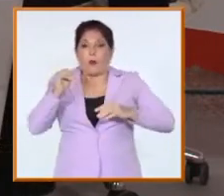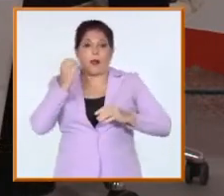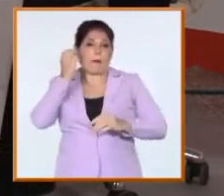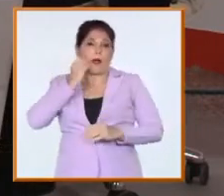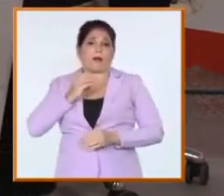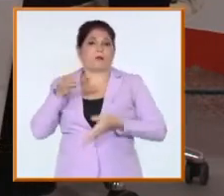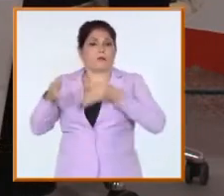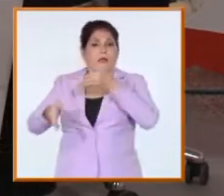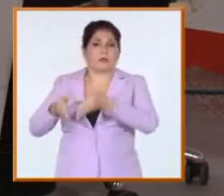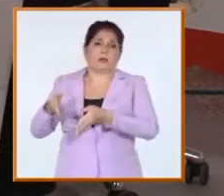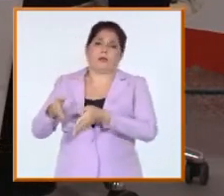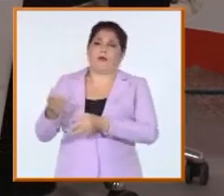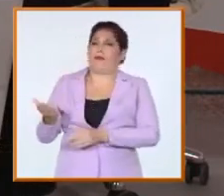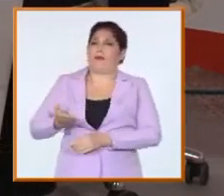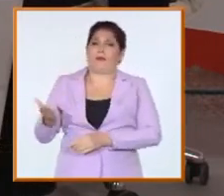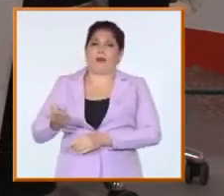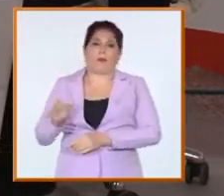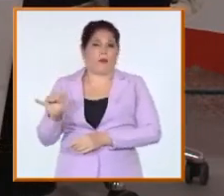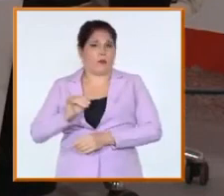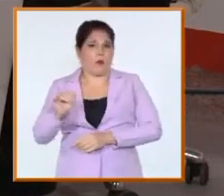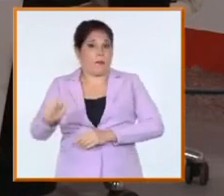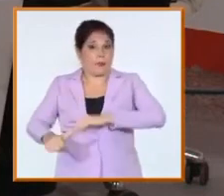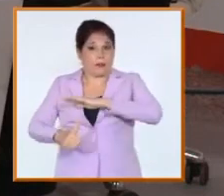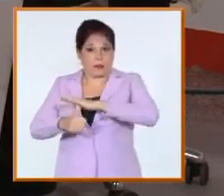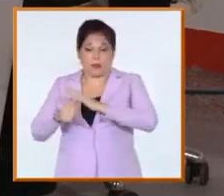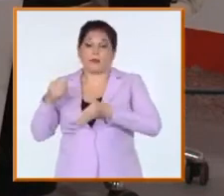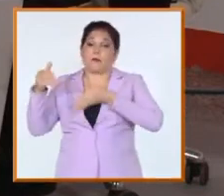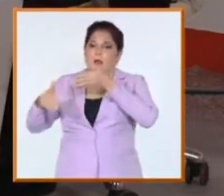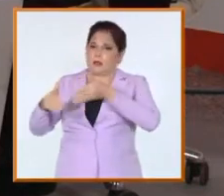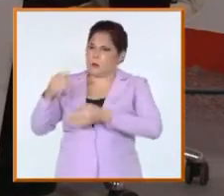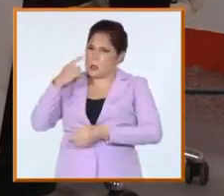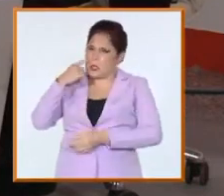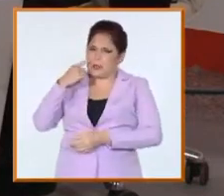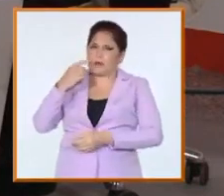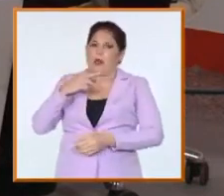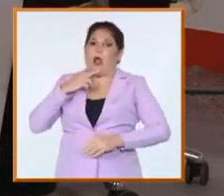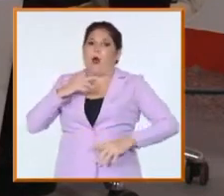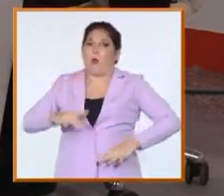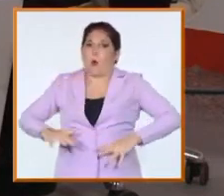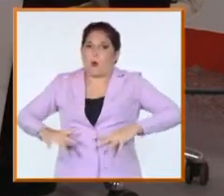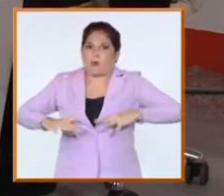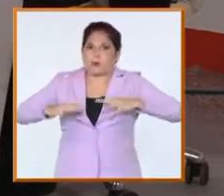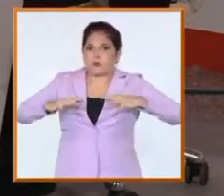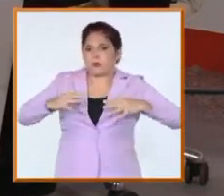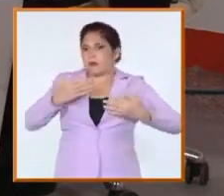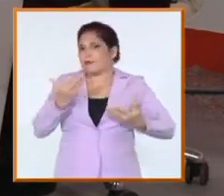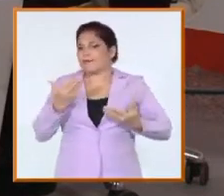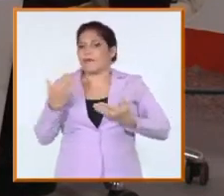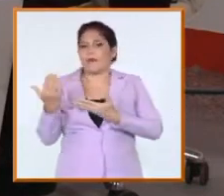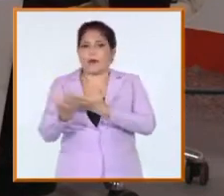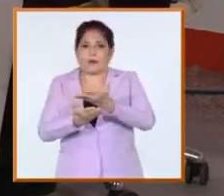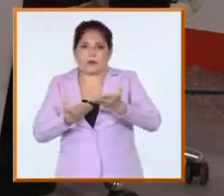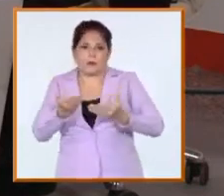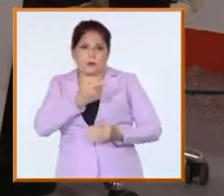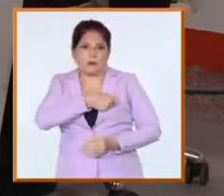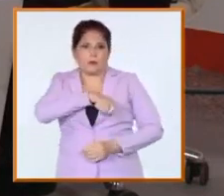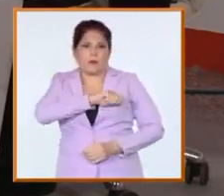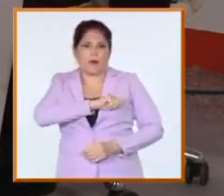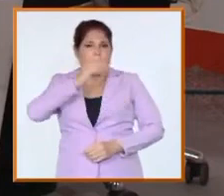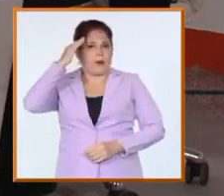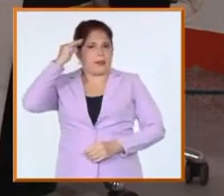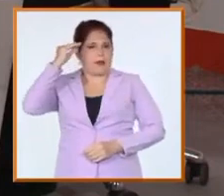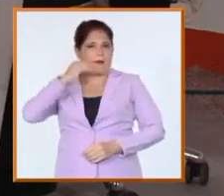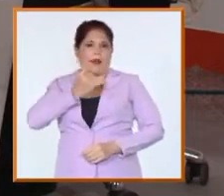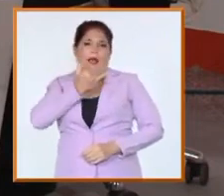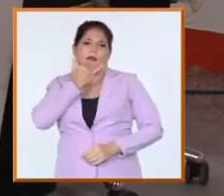ahí enseguida el compañero presidente también estuvo en el lugar recorrió los lugares intercambió con la población y